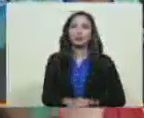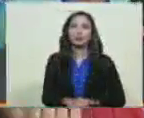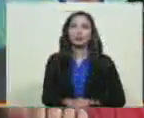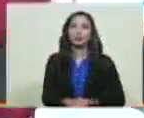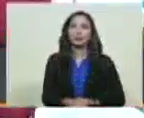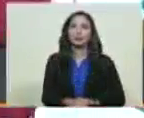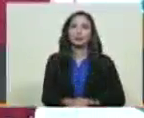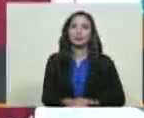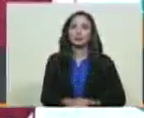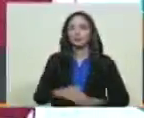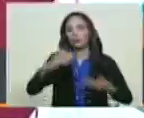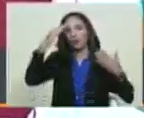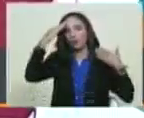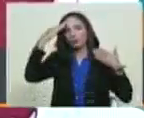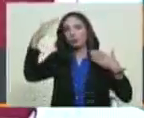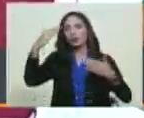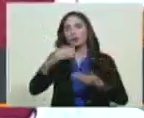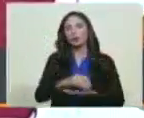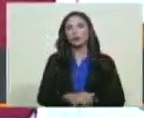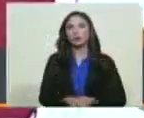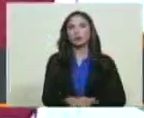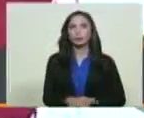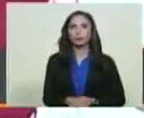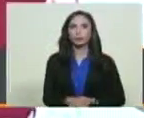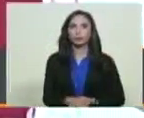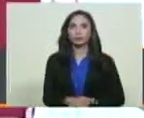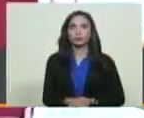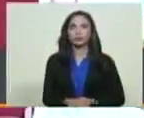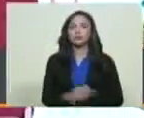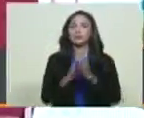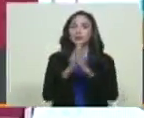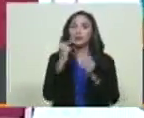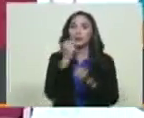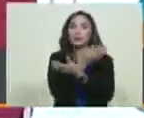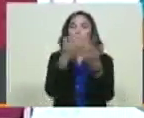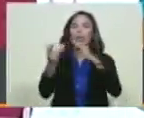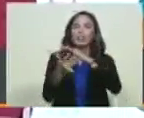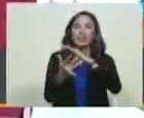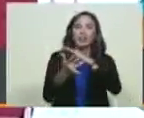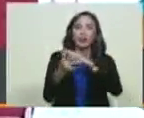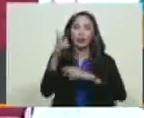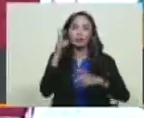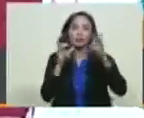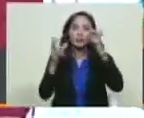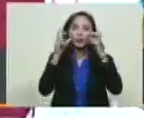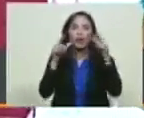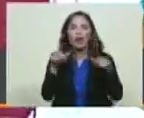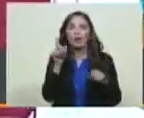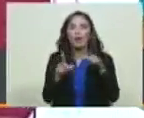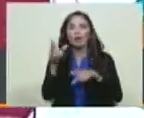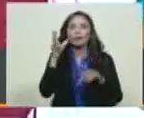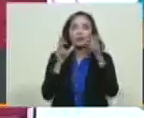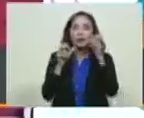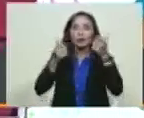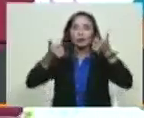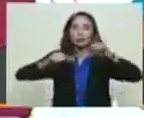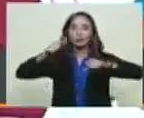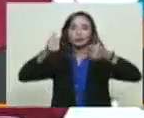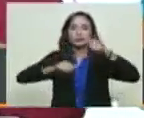bueno un gran saludo le pido a los técnicos del sonido porque yo no me escucho